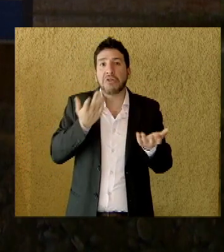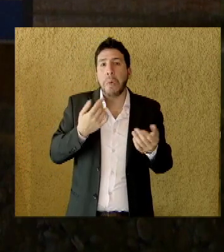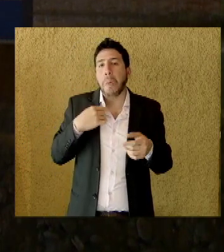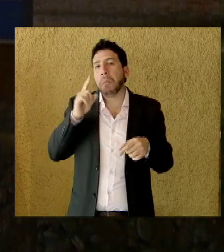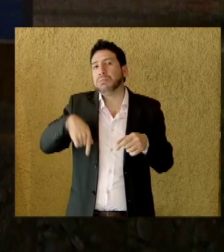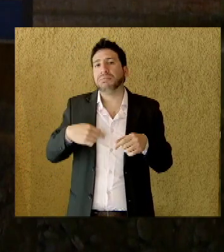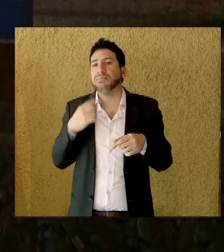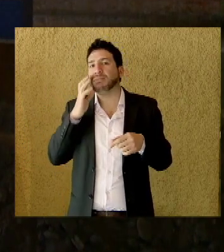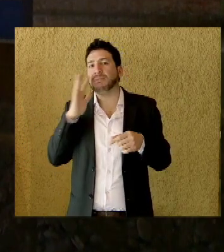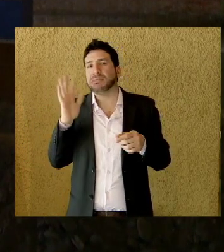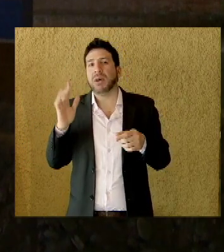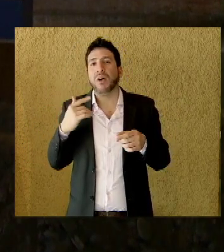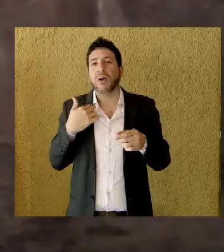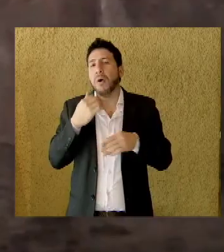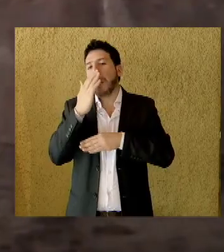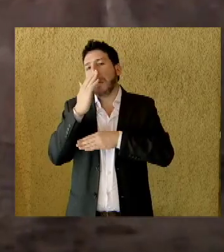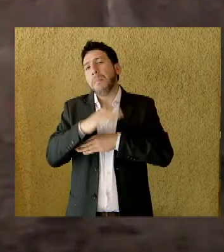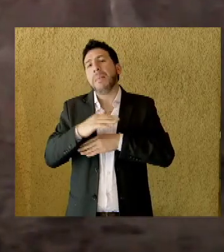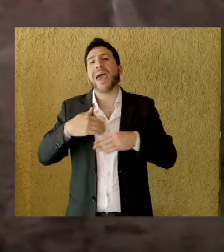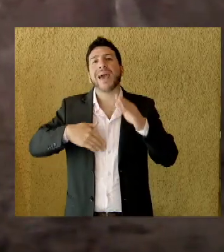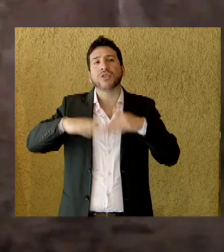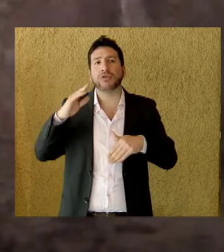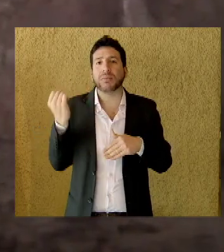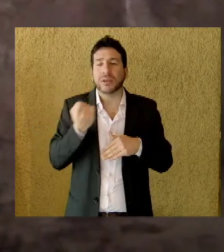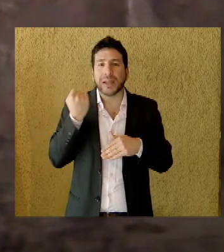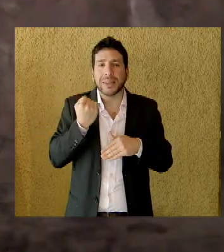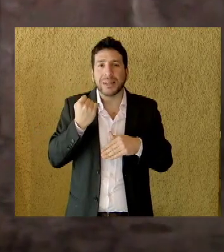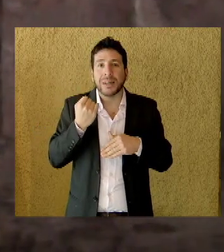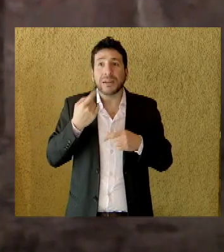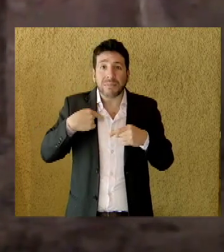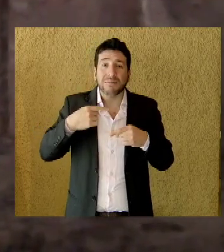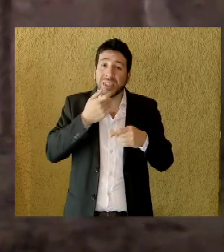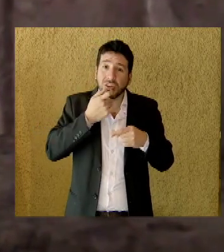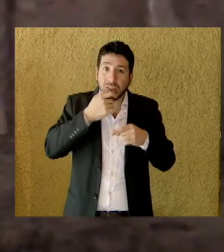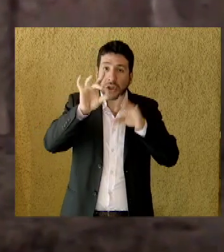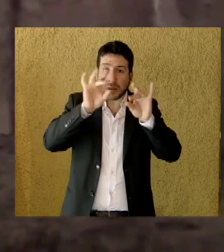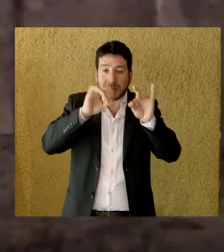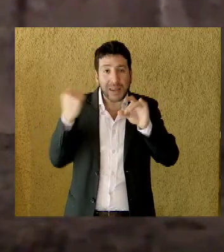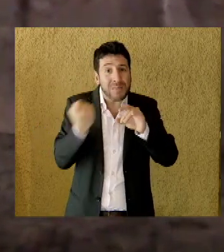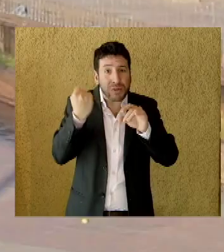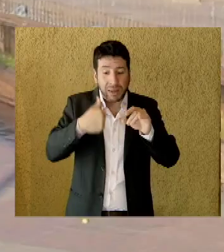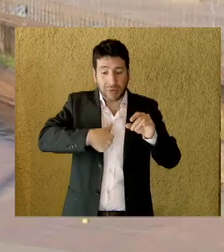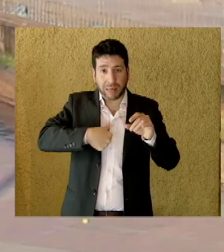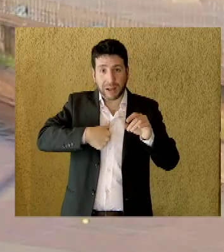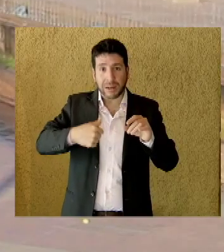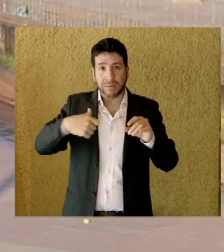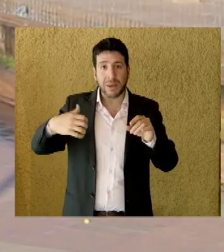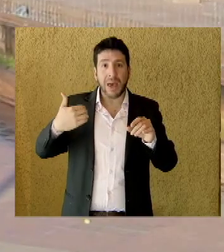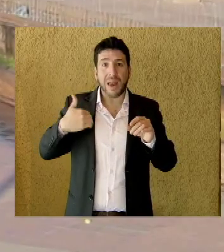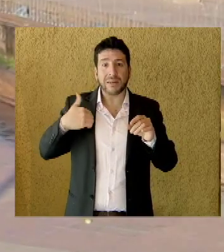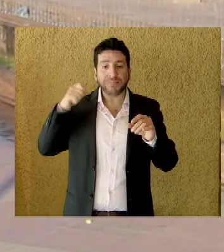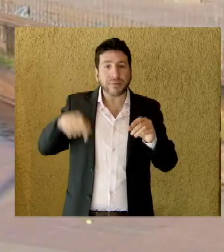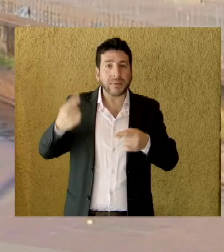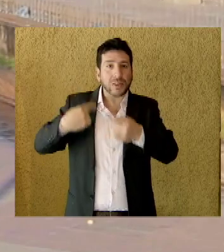riqueza que hay aquí, de lo que se puede disfrutar, de lo que podemos conocer, así que los invitamos a todos aquellos que, como decía Exe, tal vez lo hicieron en la